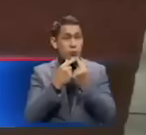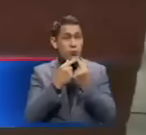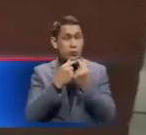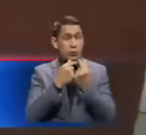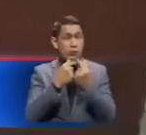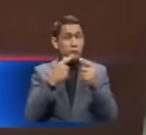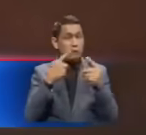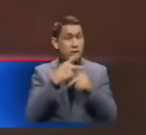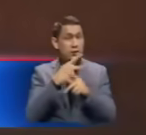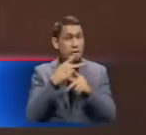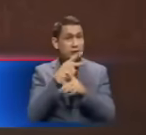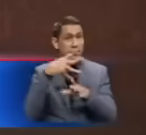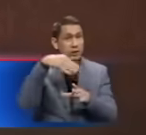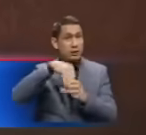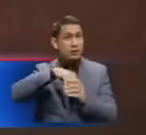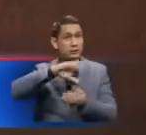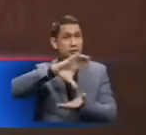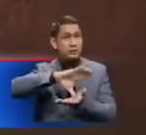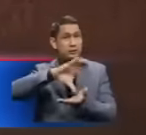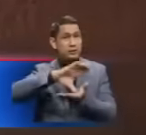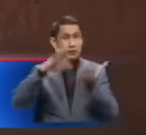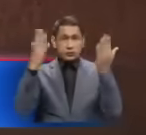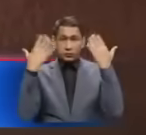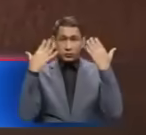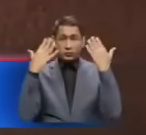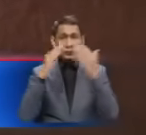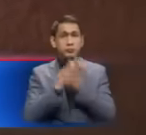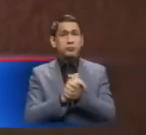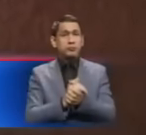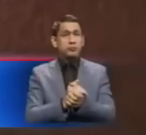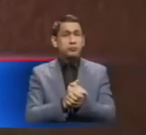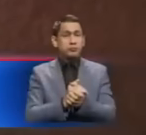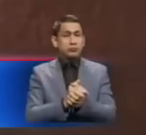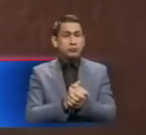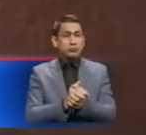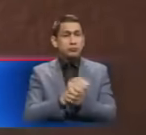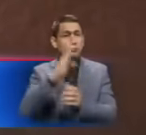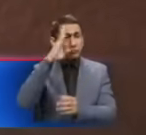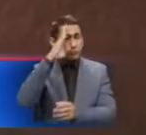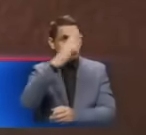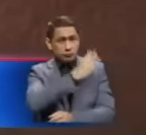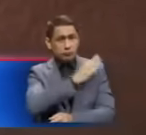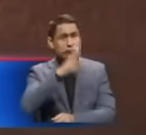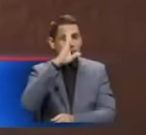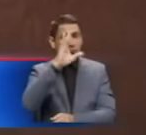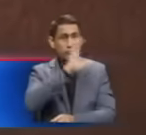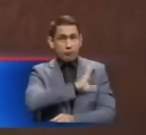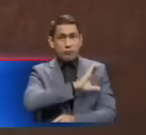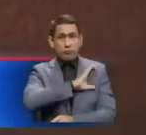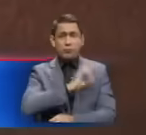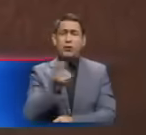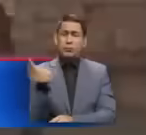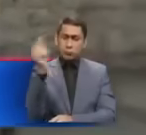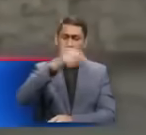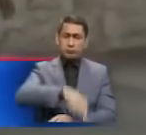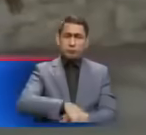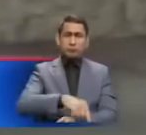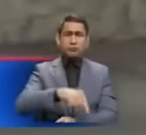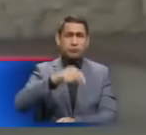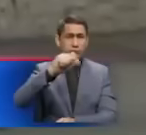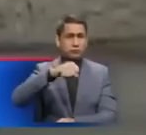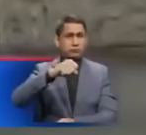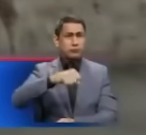Guayaquil. Sí vinieron y iba llegando y estaba la policía con los militares haciendo una batida. Yo toda mi vida